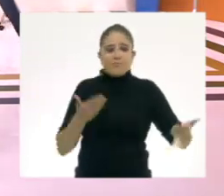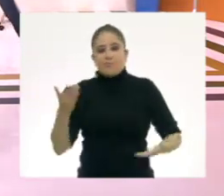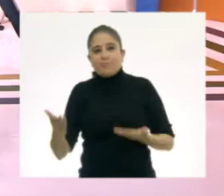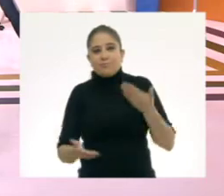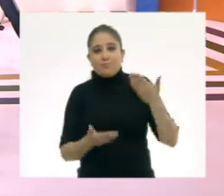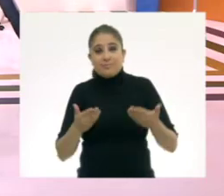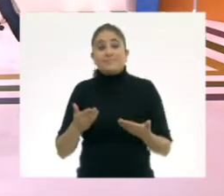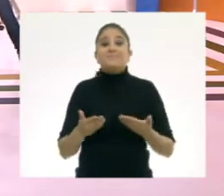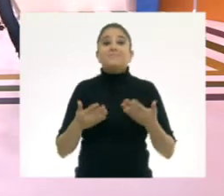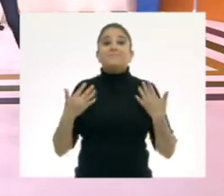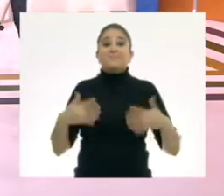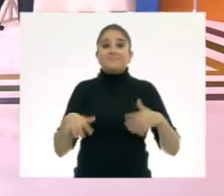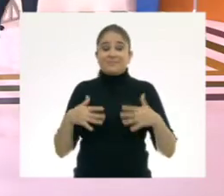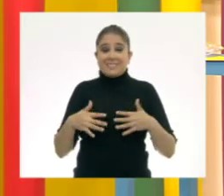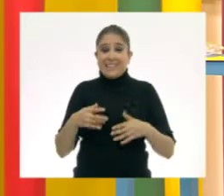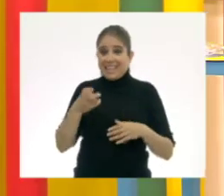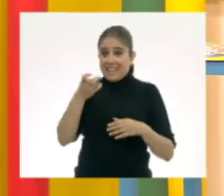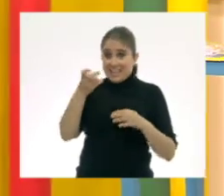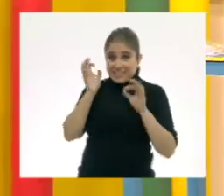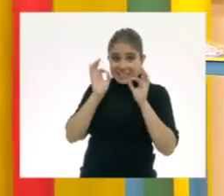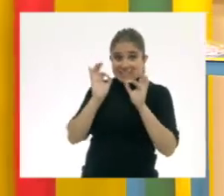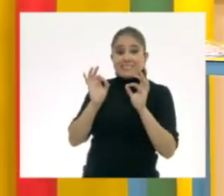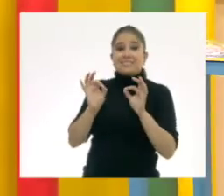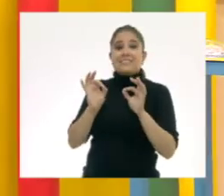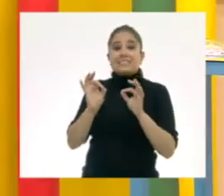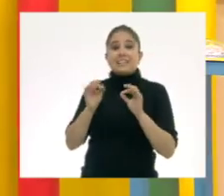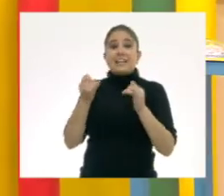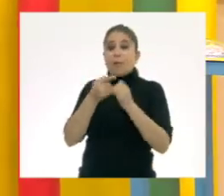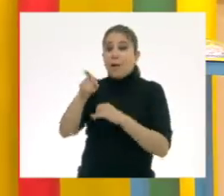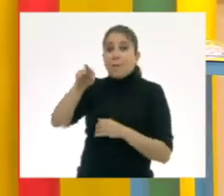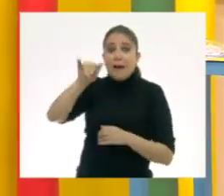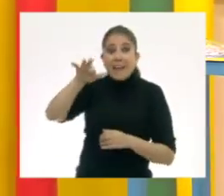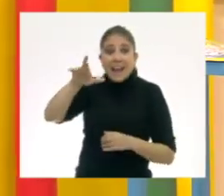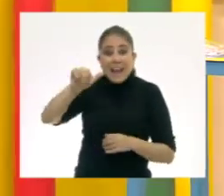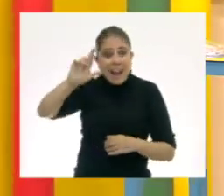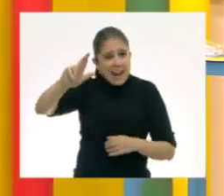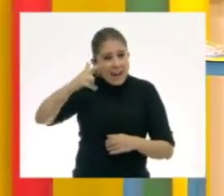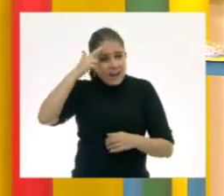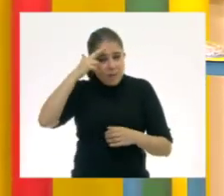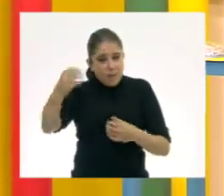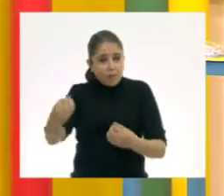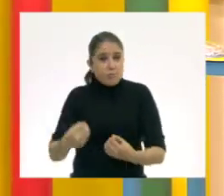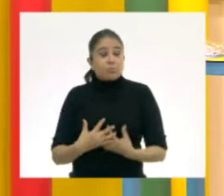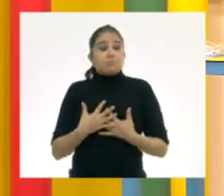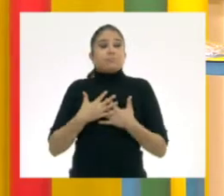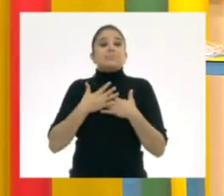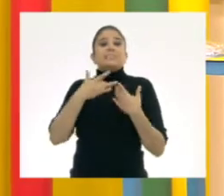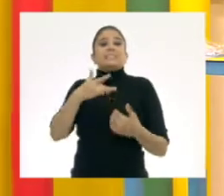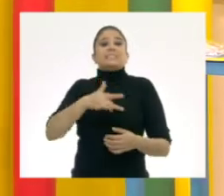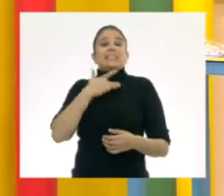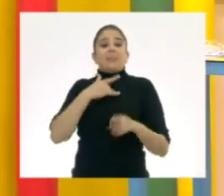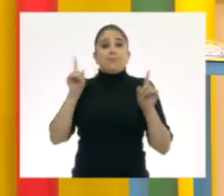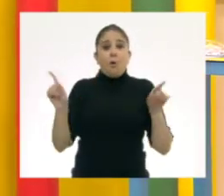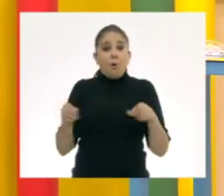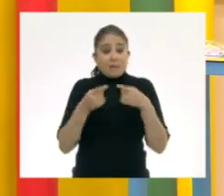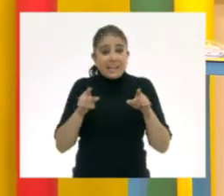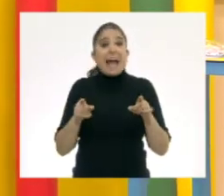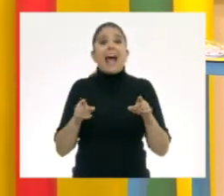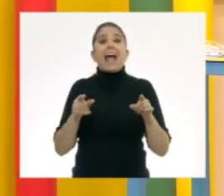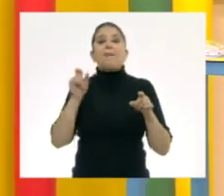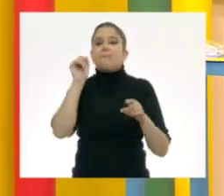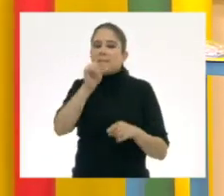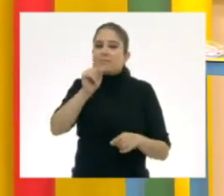Muy bien, exactamente. Así, así como a Mariana le recuerda, le evoca la música, a ustedes muy